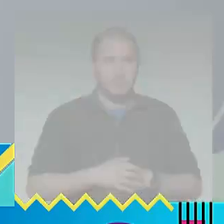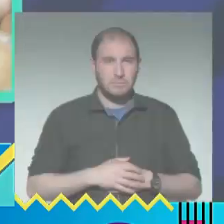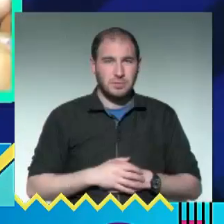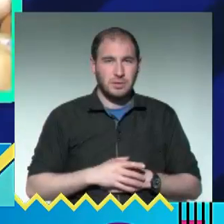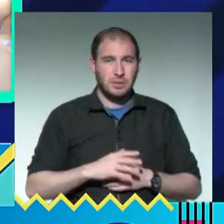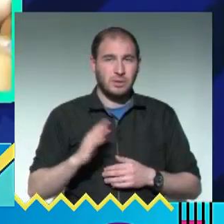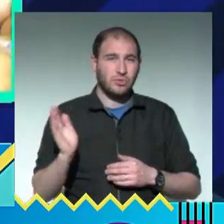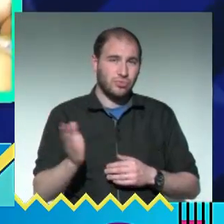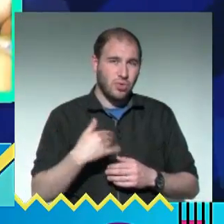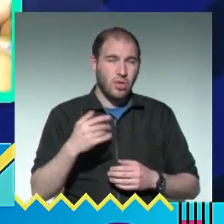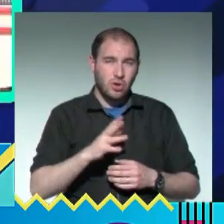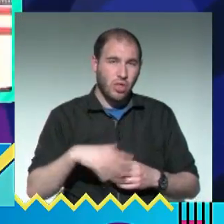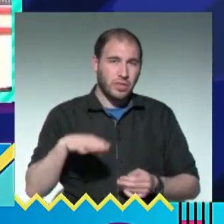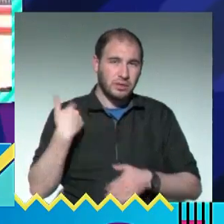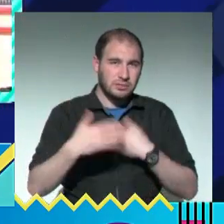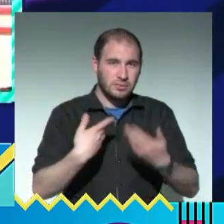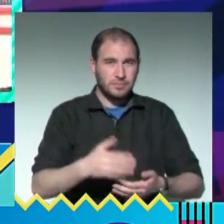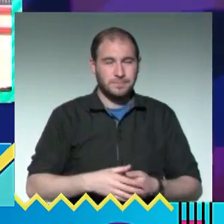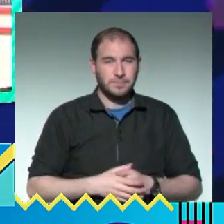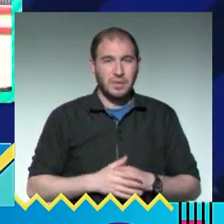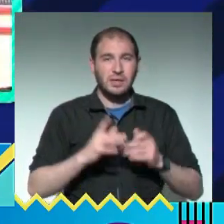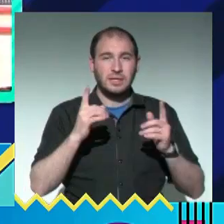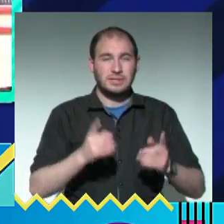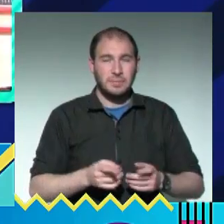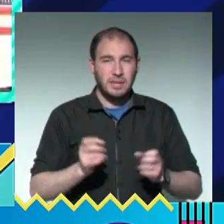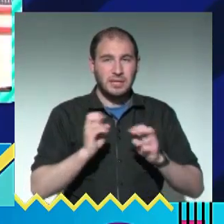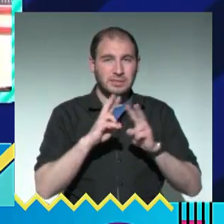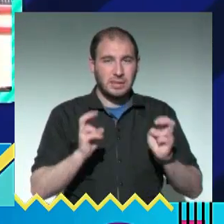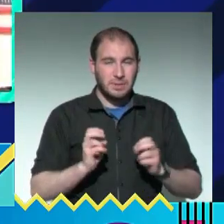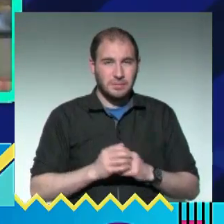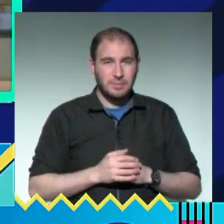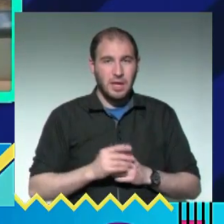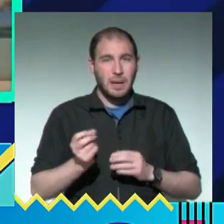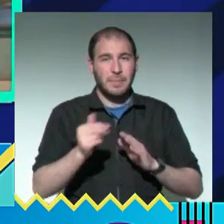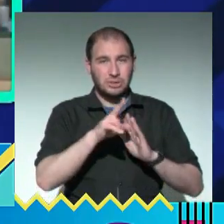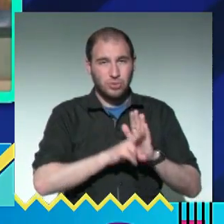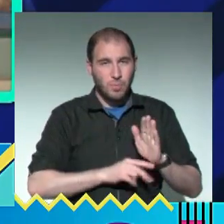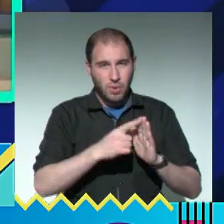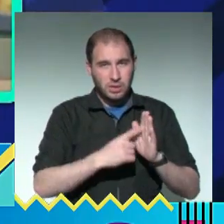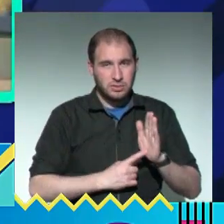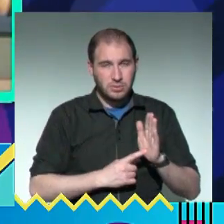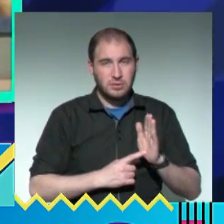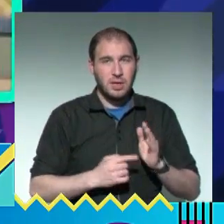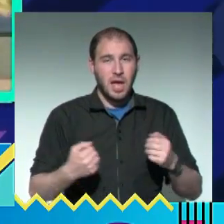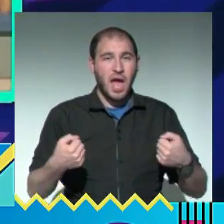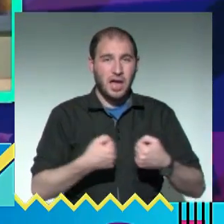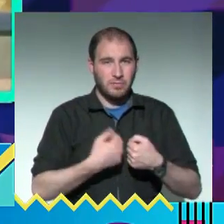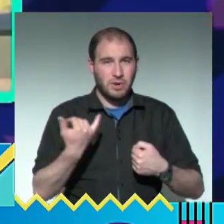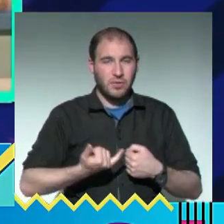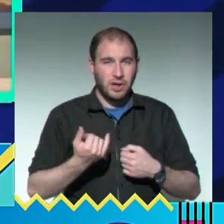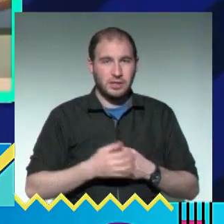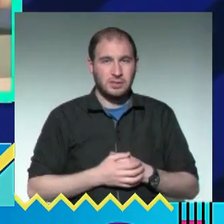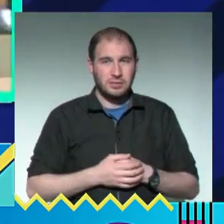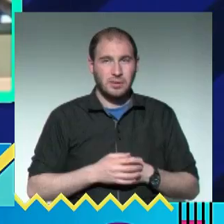todo se va generando en un contexto. También está el tema de que este presupuesto está acordado